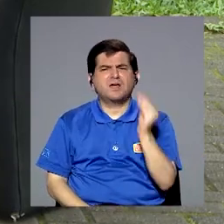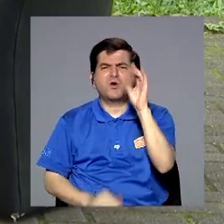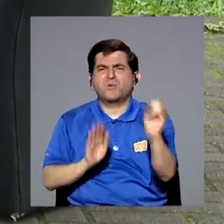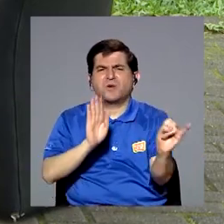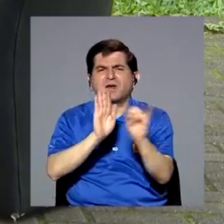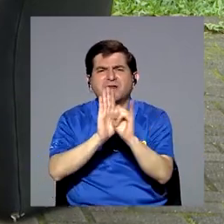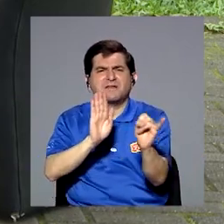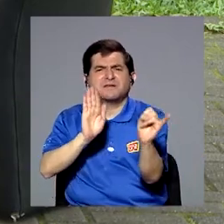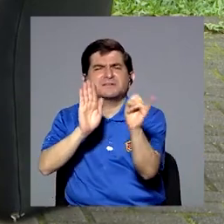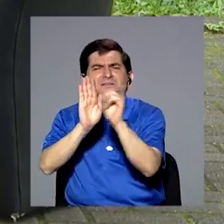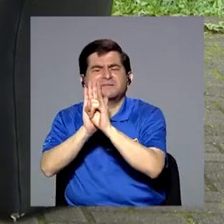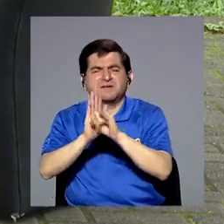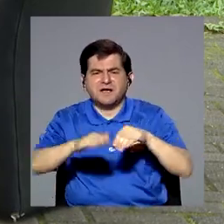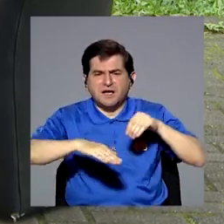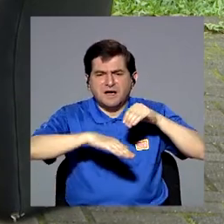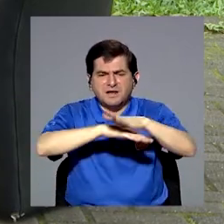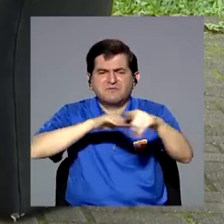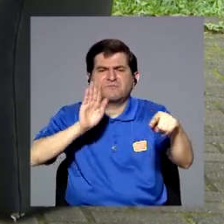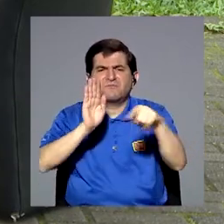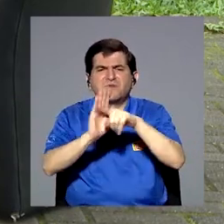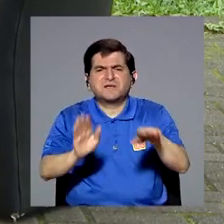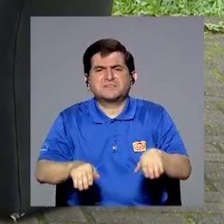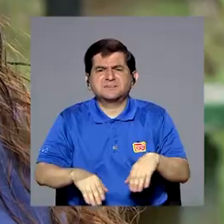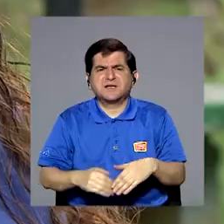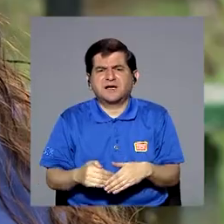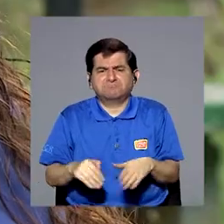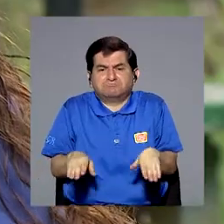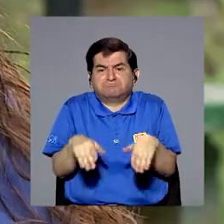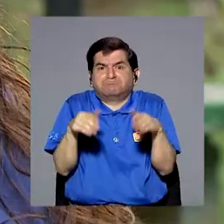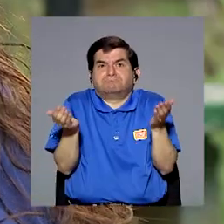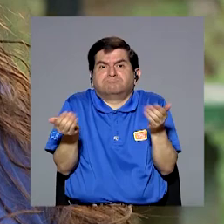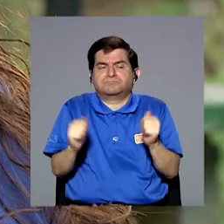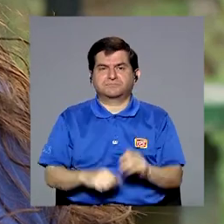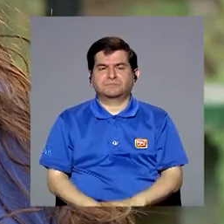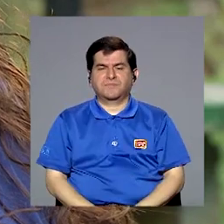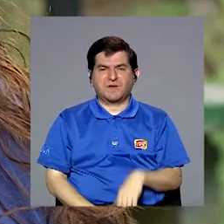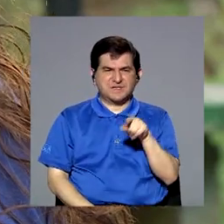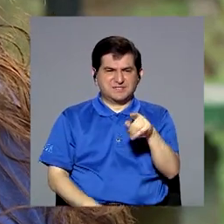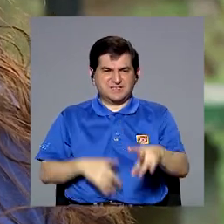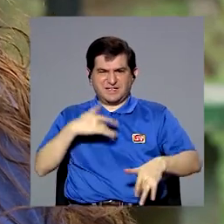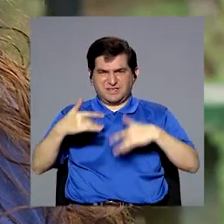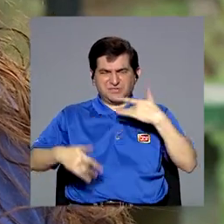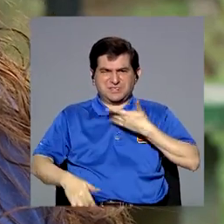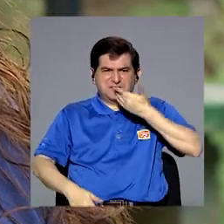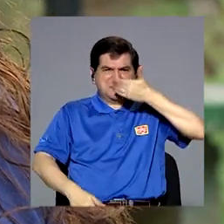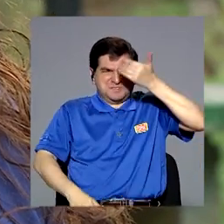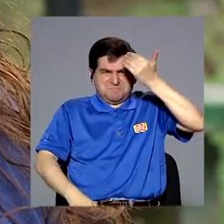jóvenes identificar cuando la influencia es negativa? Bueno, cuando los hace sentir